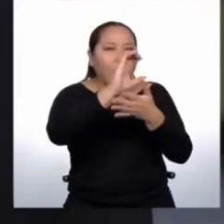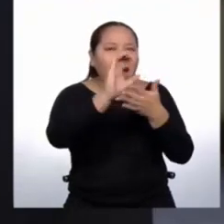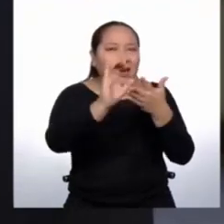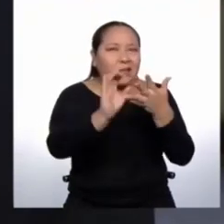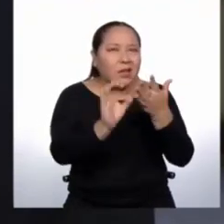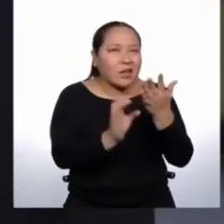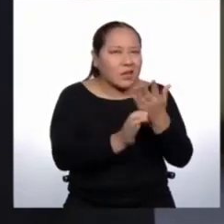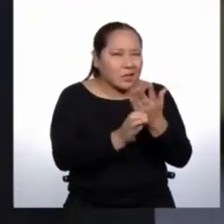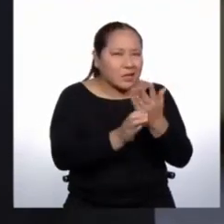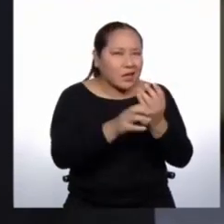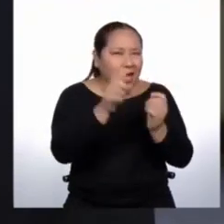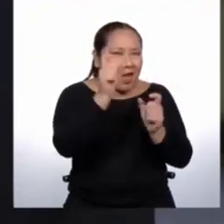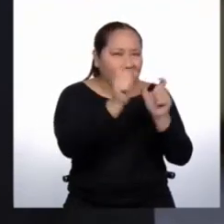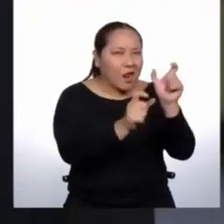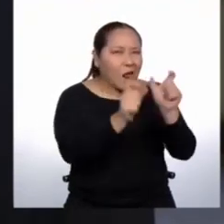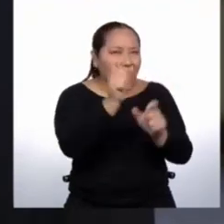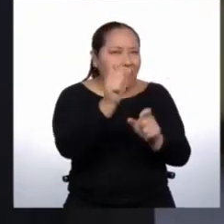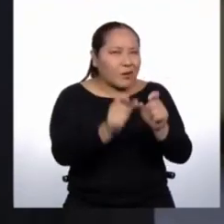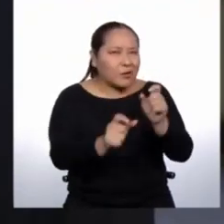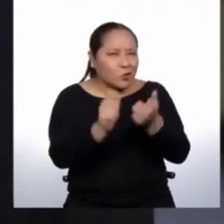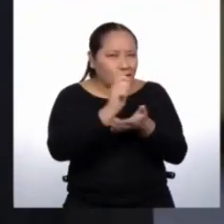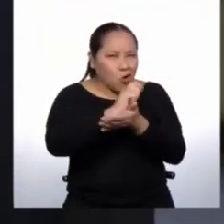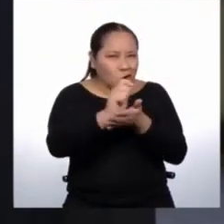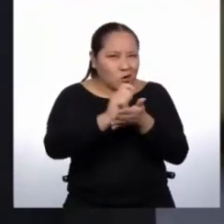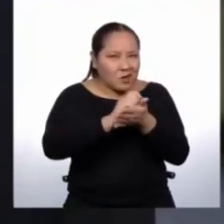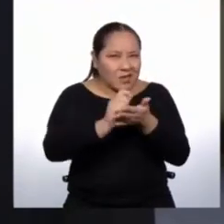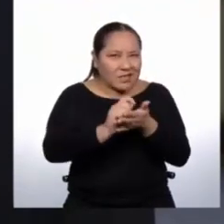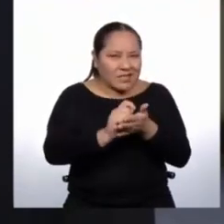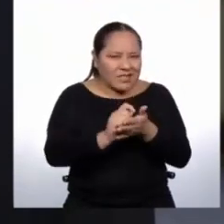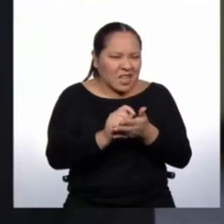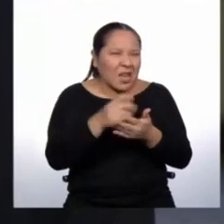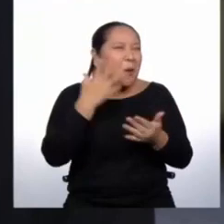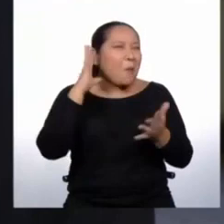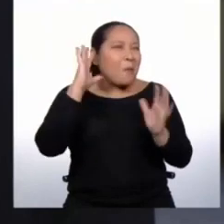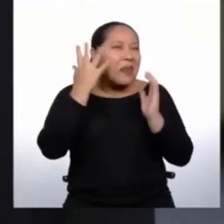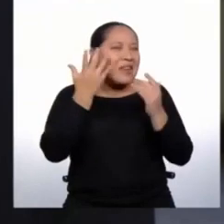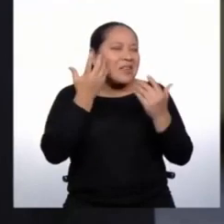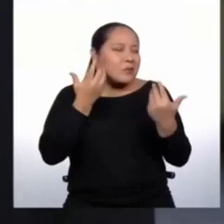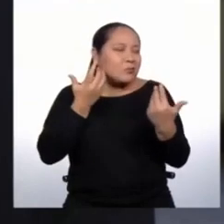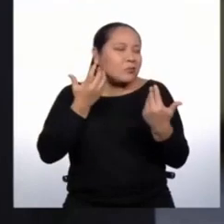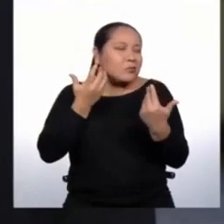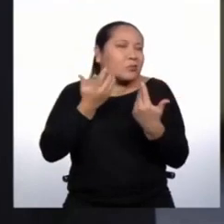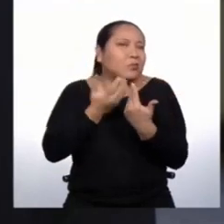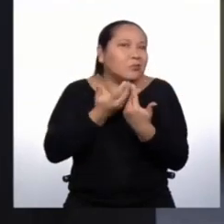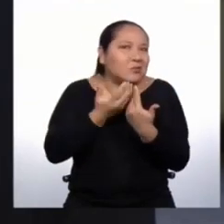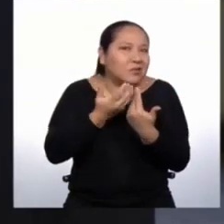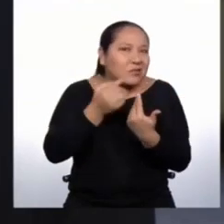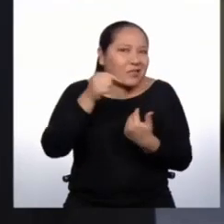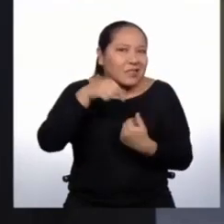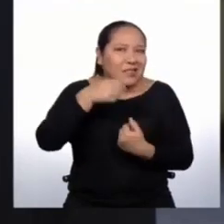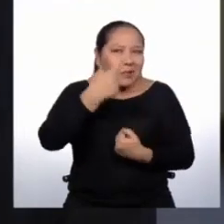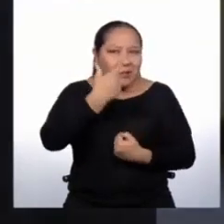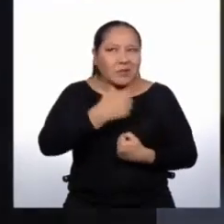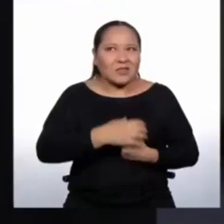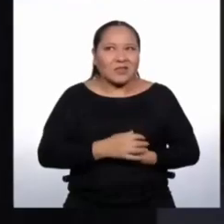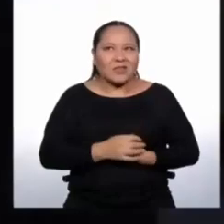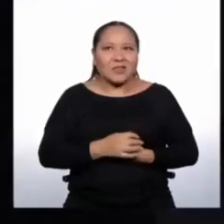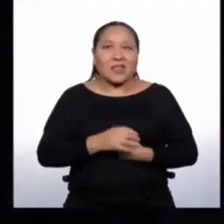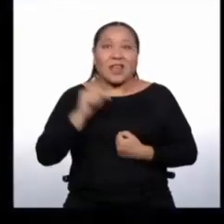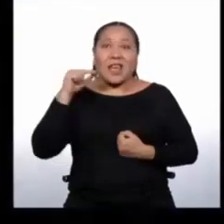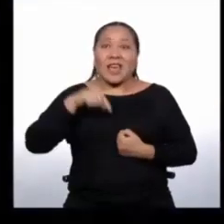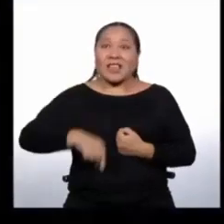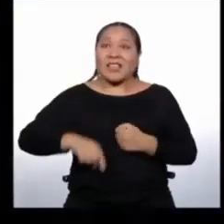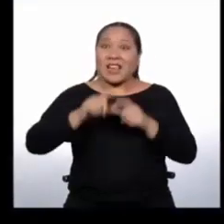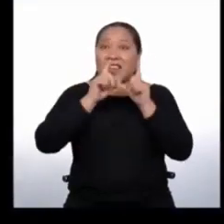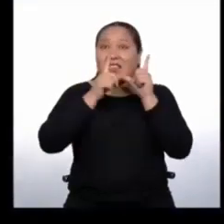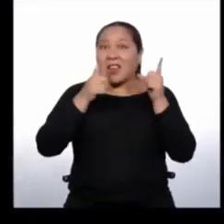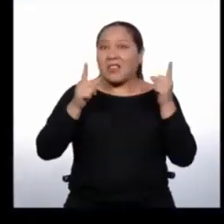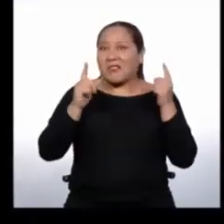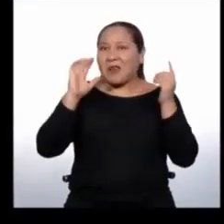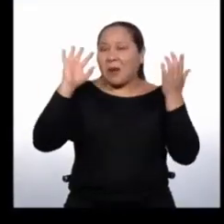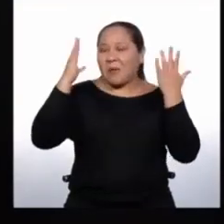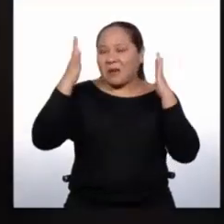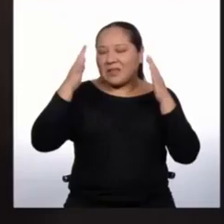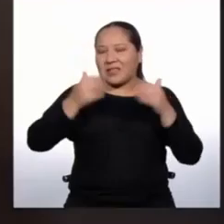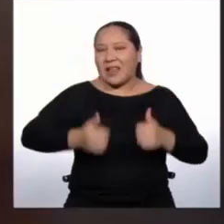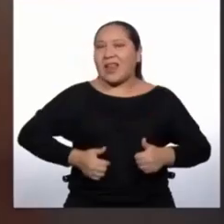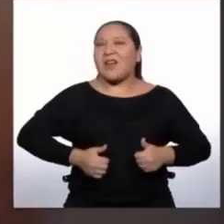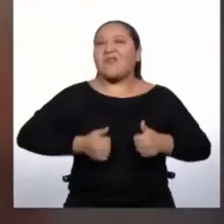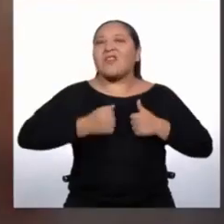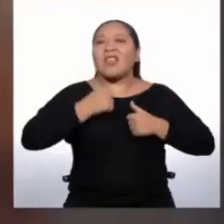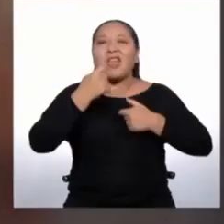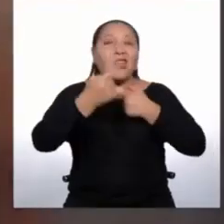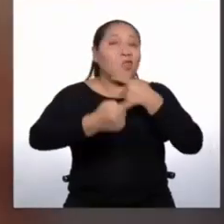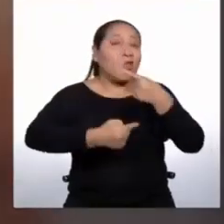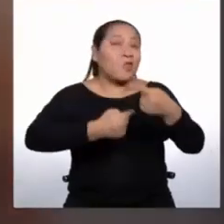nuestros defectos. La gran literatura se aproxima pues a la vida diaria.